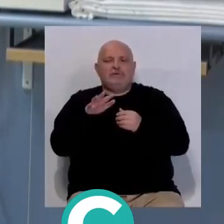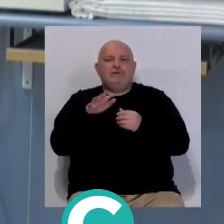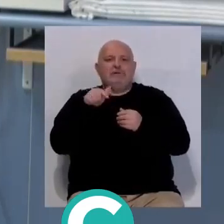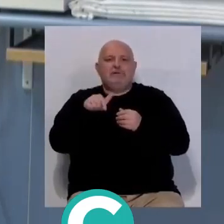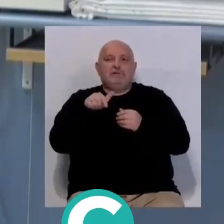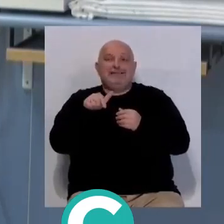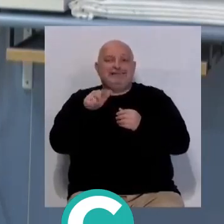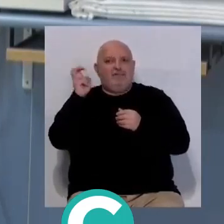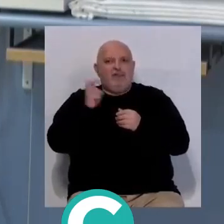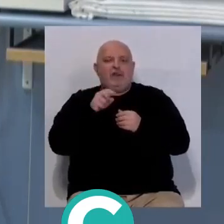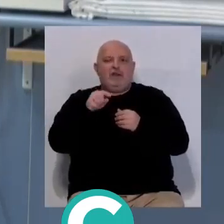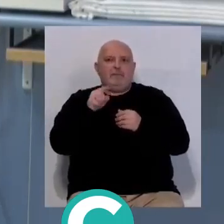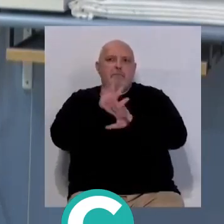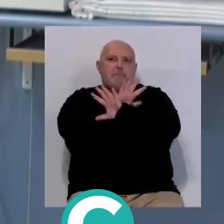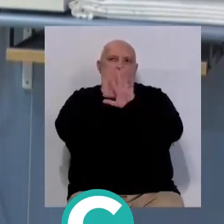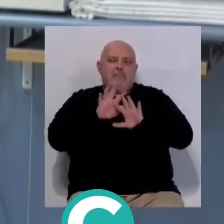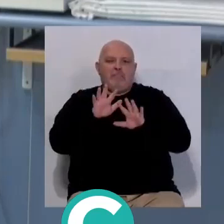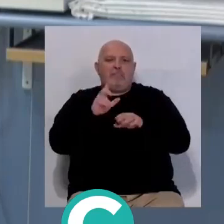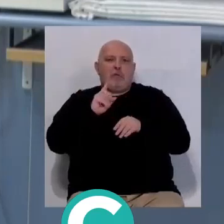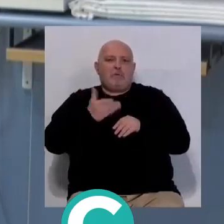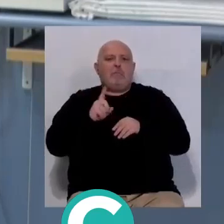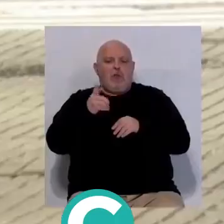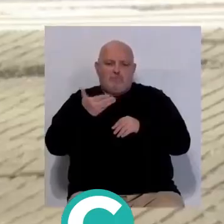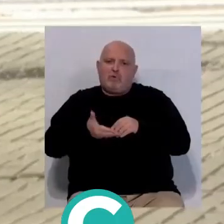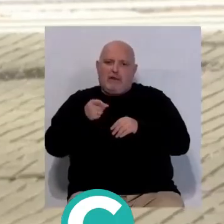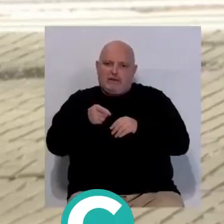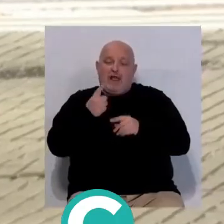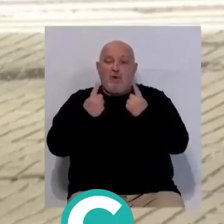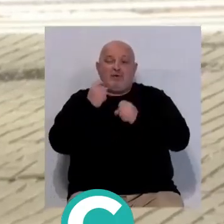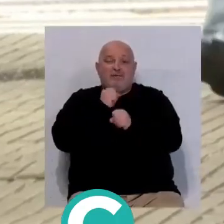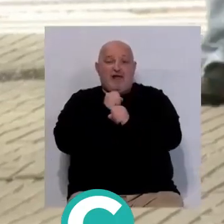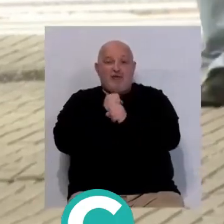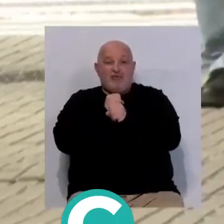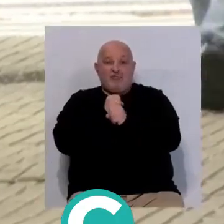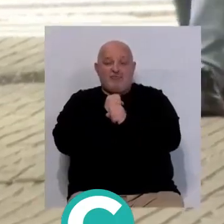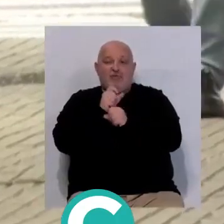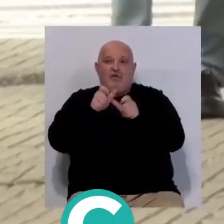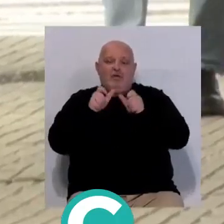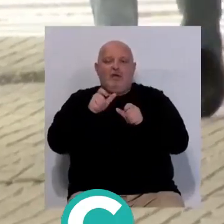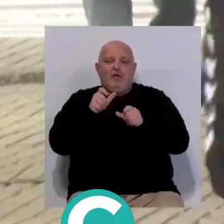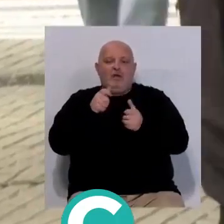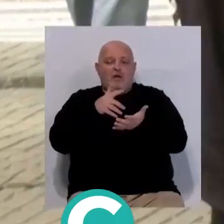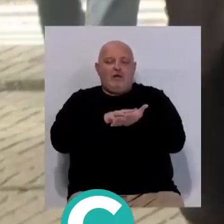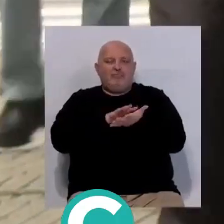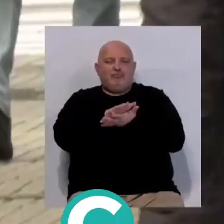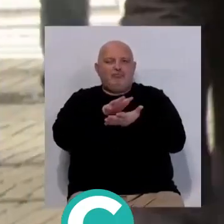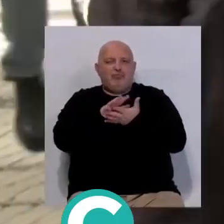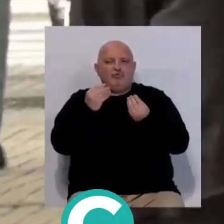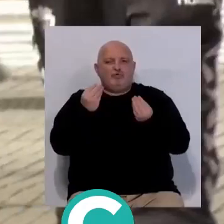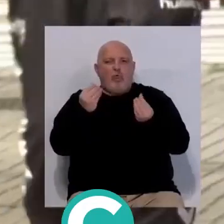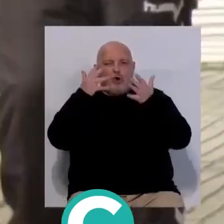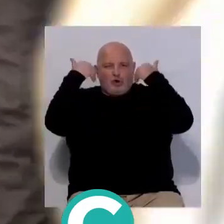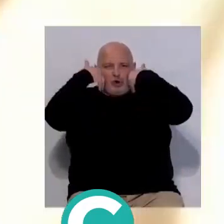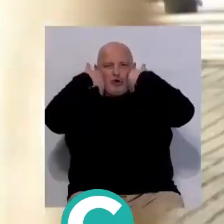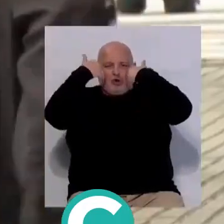realmente parezca algo poco importante, pues para determinadas profesiones, determinadas personas que tengan hiperhidrosis, puede influir claramente